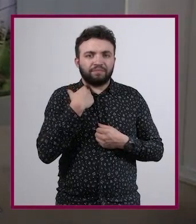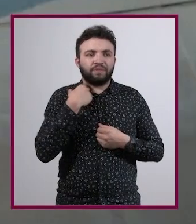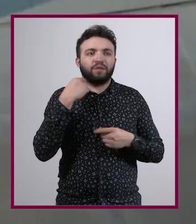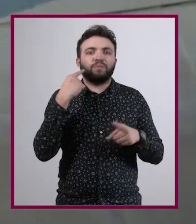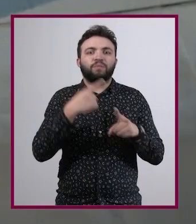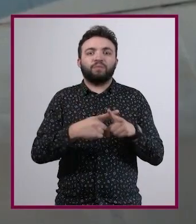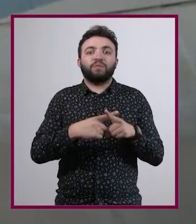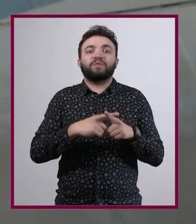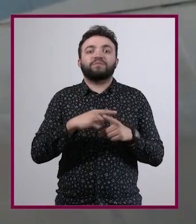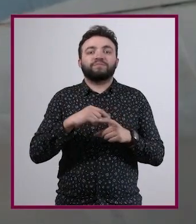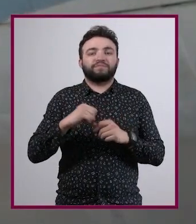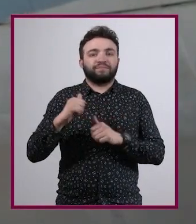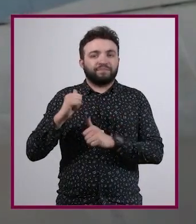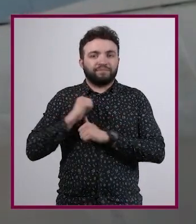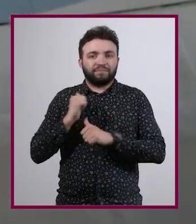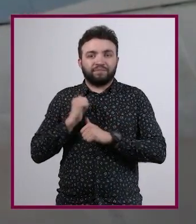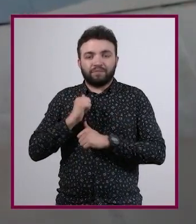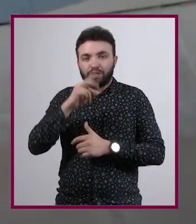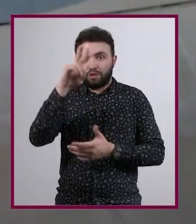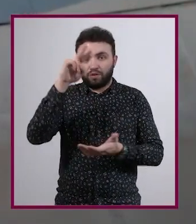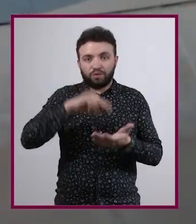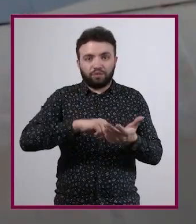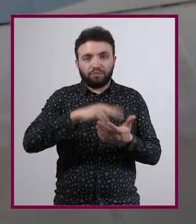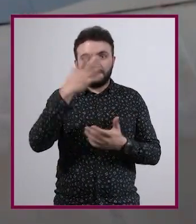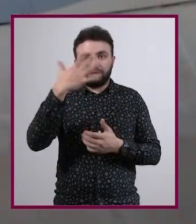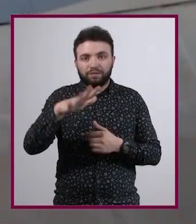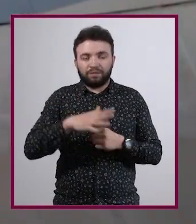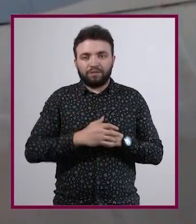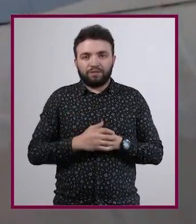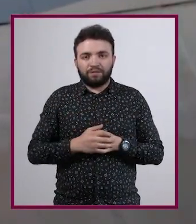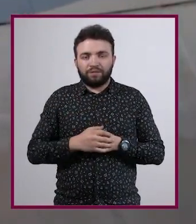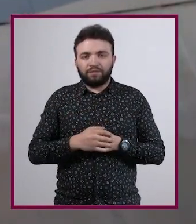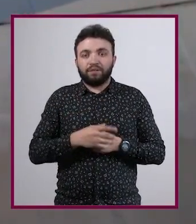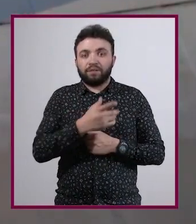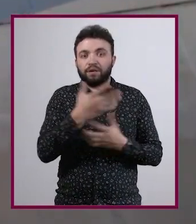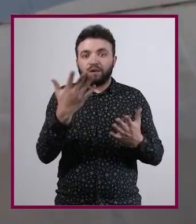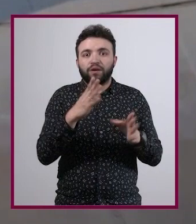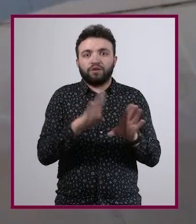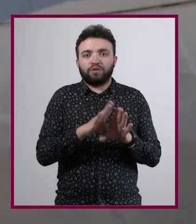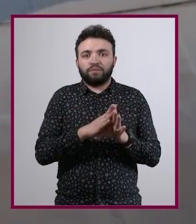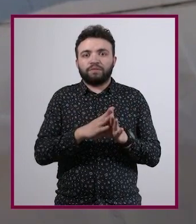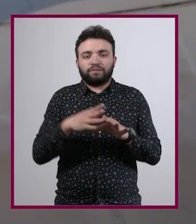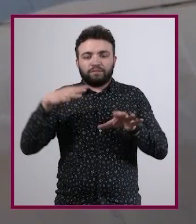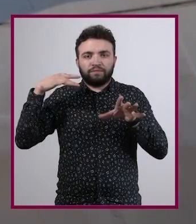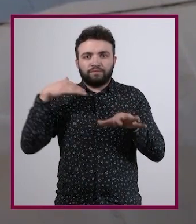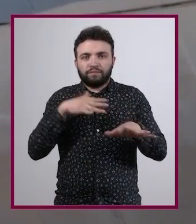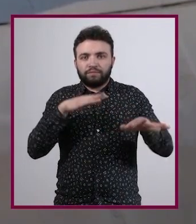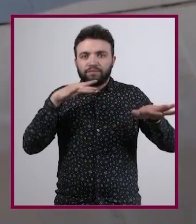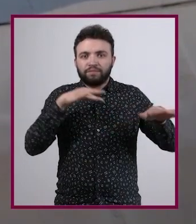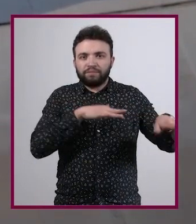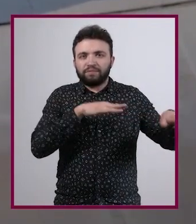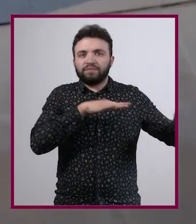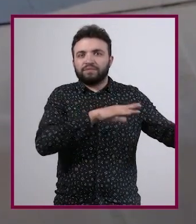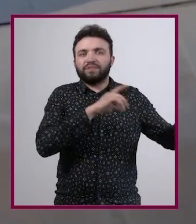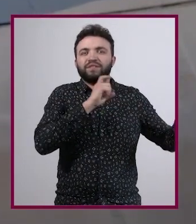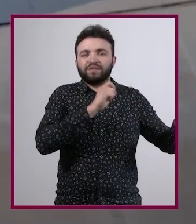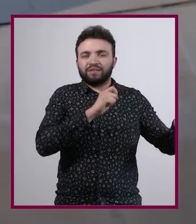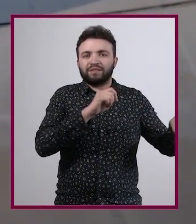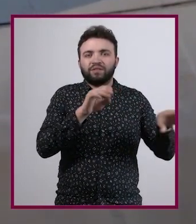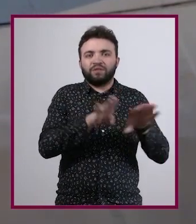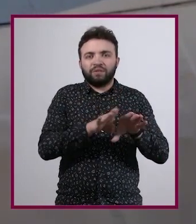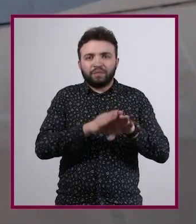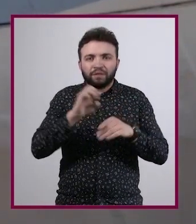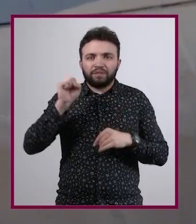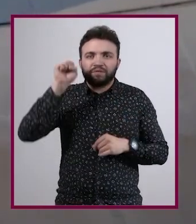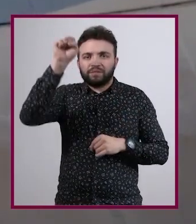fuerzas paramilitares en el año de 2010, cuando formaba parte de una caravana humanitaria